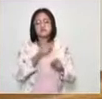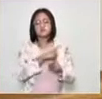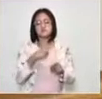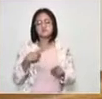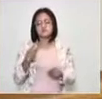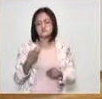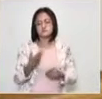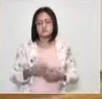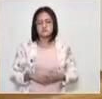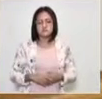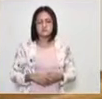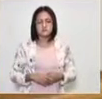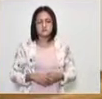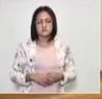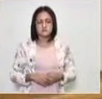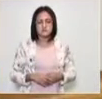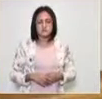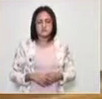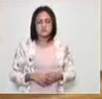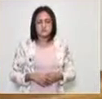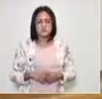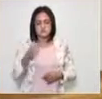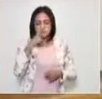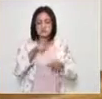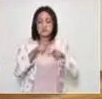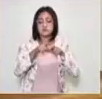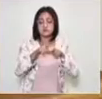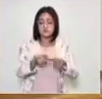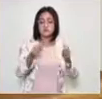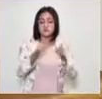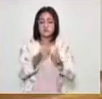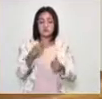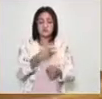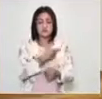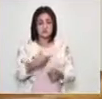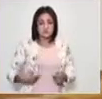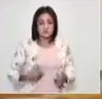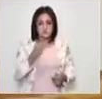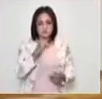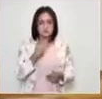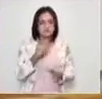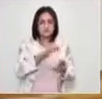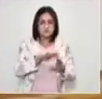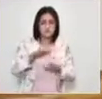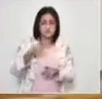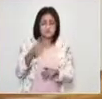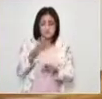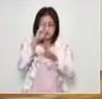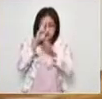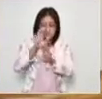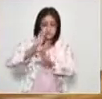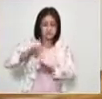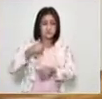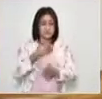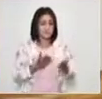la revocación de mandato en algún sentido para que continuara el presidente de la República. No, eso, ¿de dónde sale